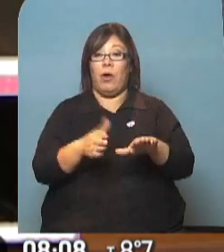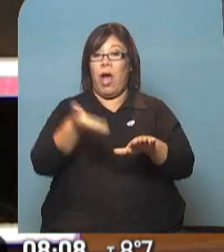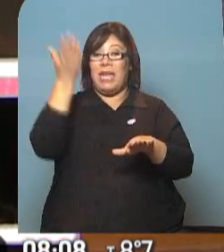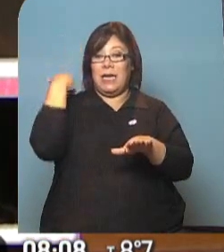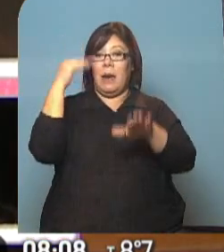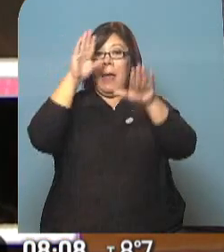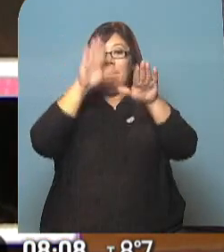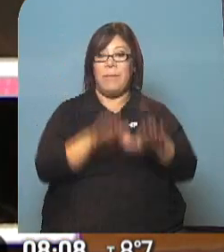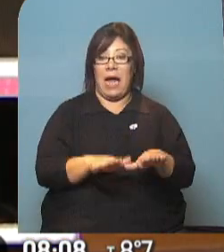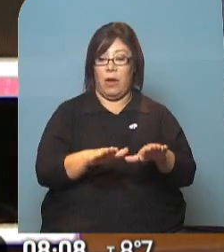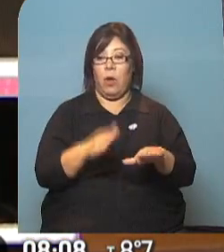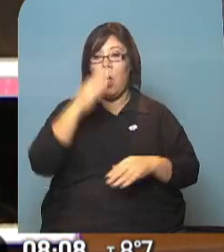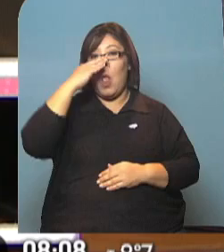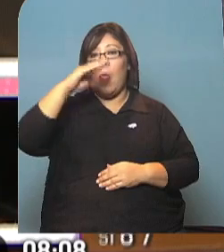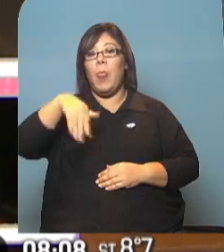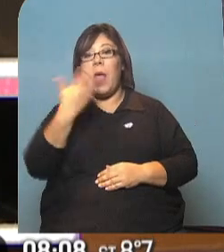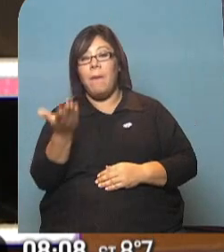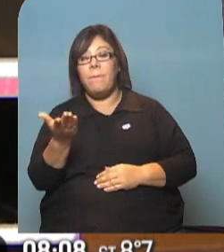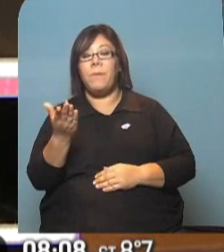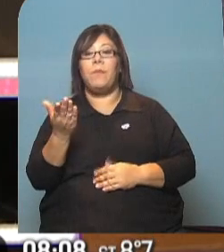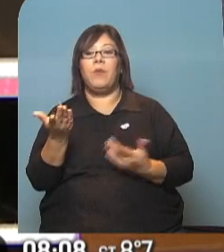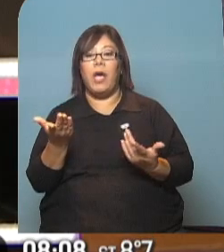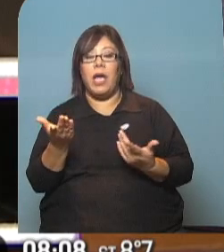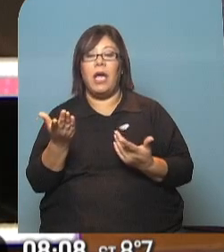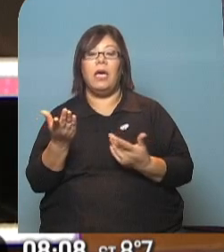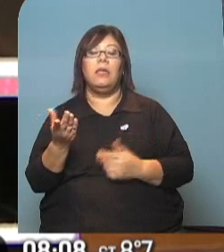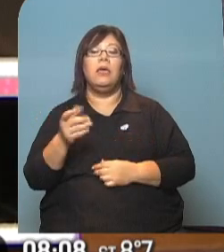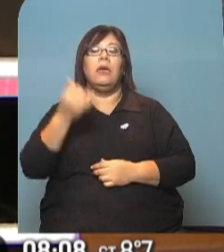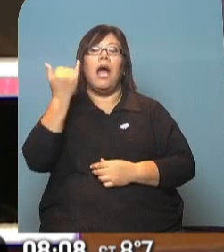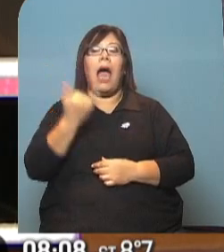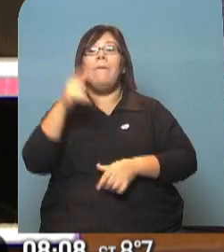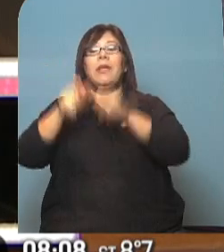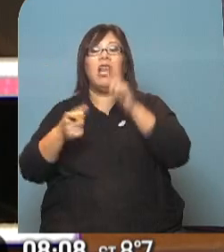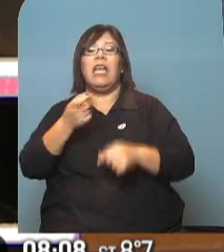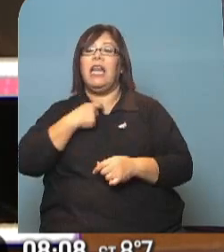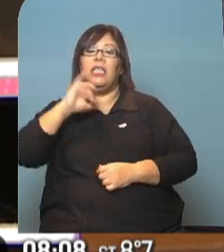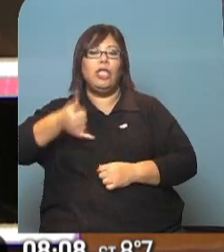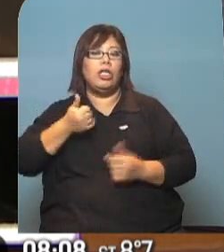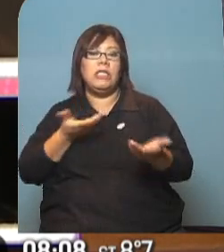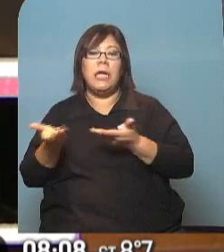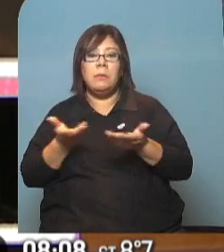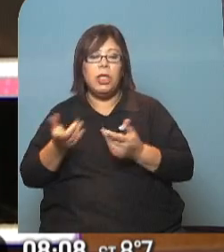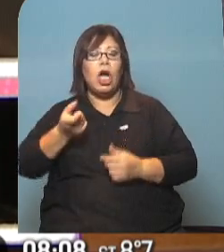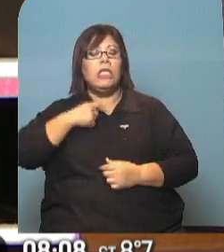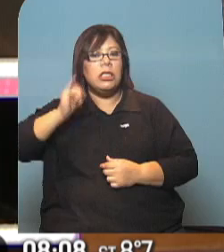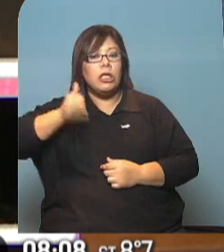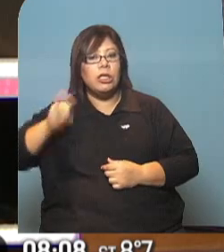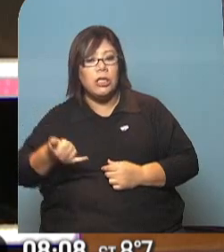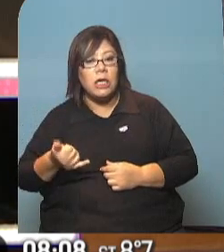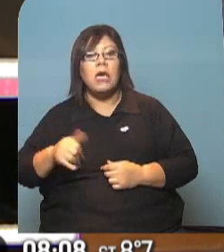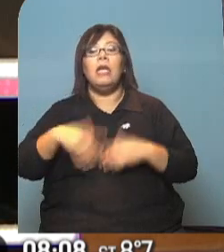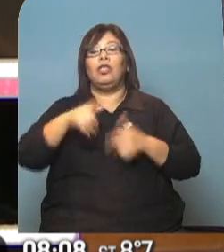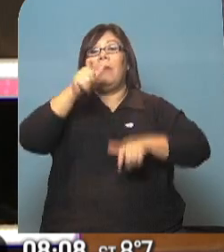la intervención por parte del personal jerárquico para hacer funcionar el servicio, con los metrodelegados interrumpiendo